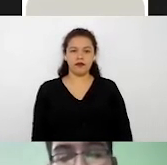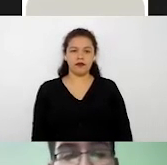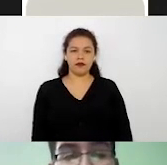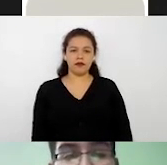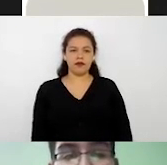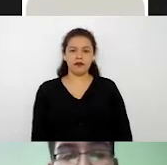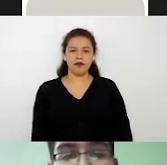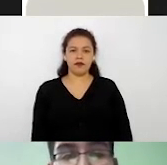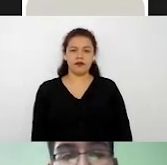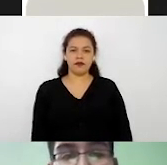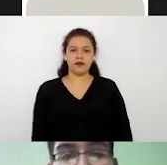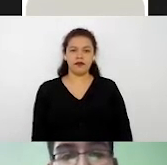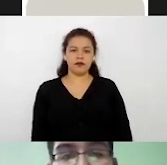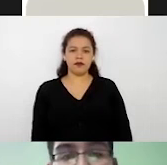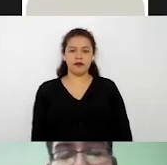Para